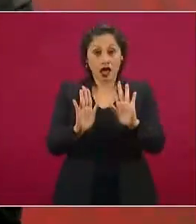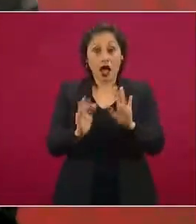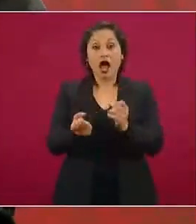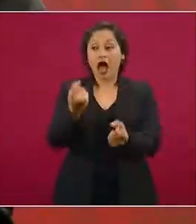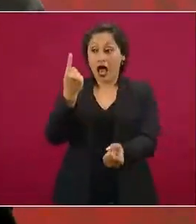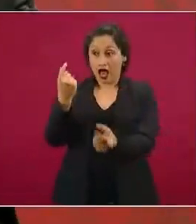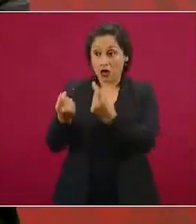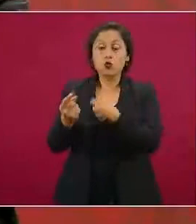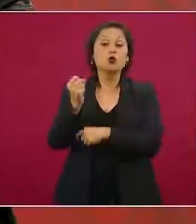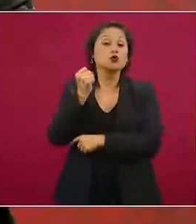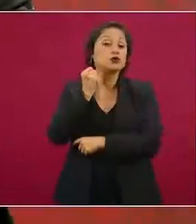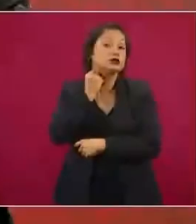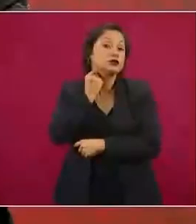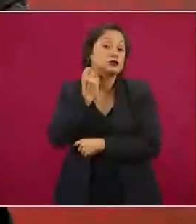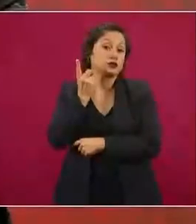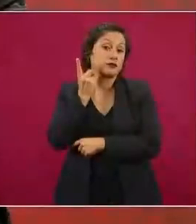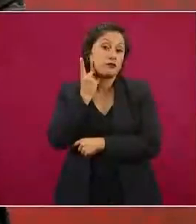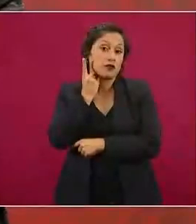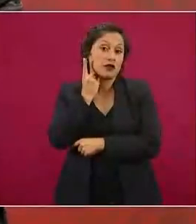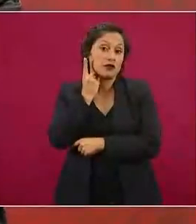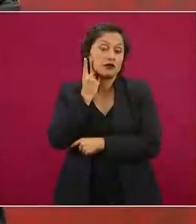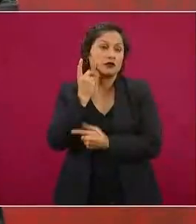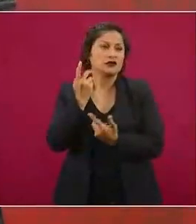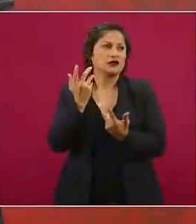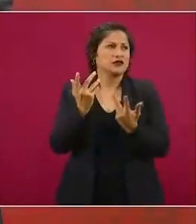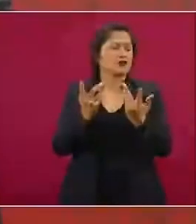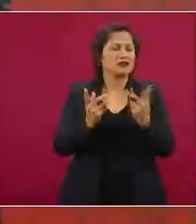que titubean,